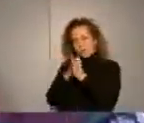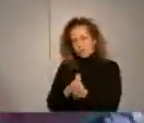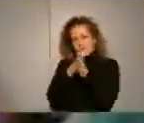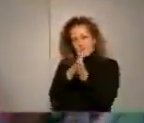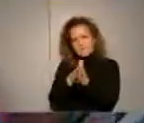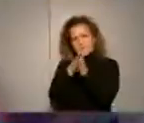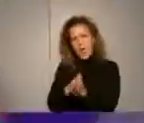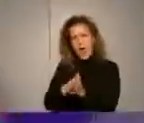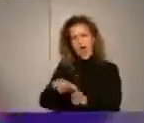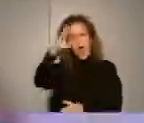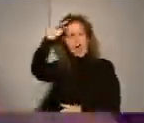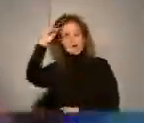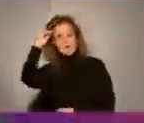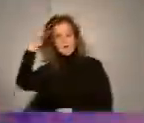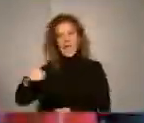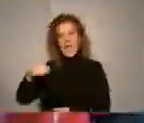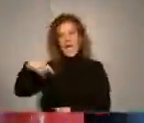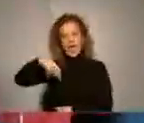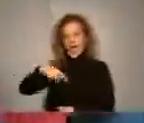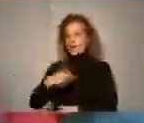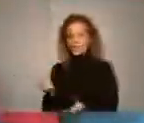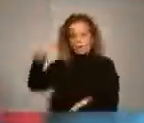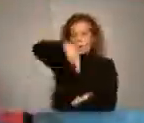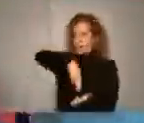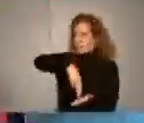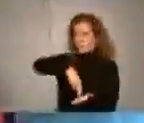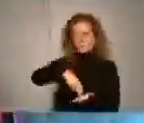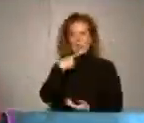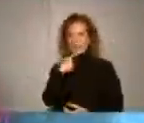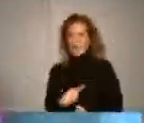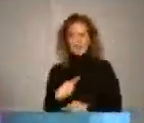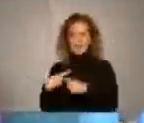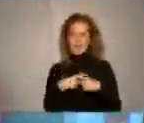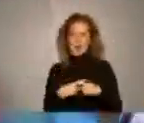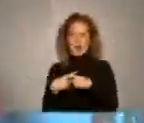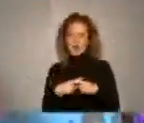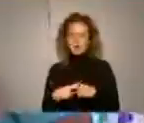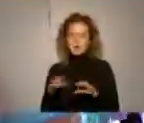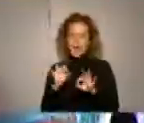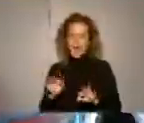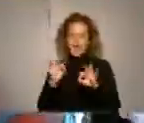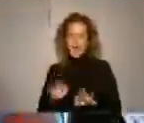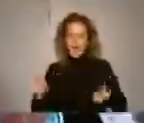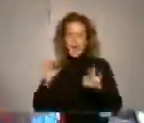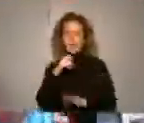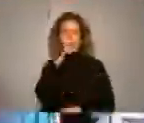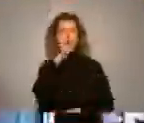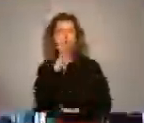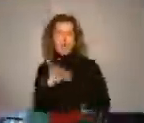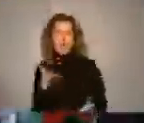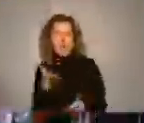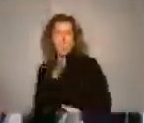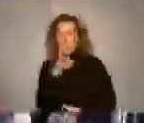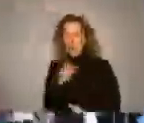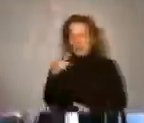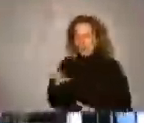el capitán, usted aquí no se sube, yo no lo dejo embarcar. ¿Por qué? Porque